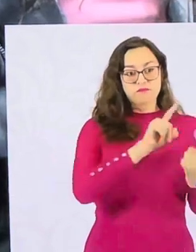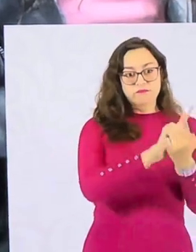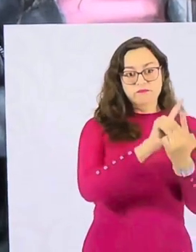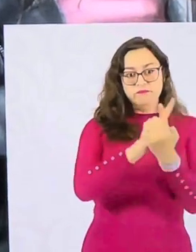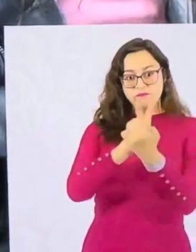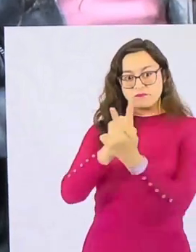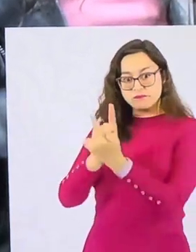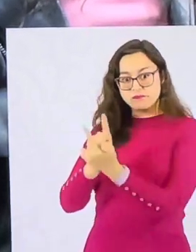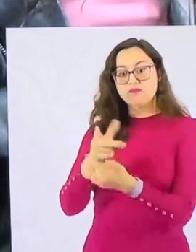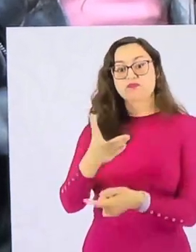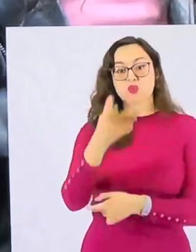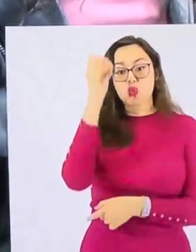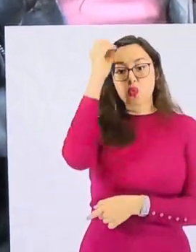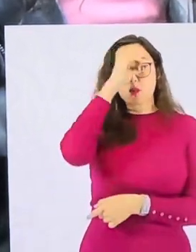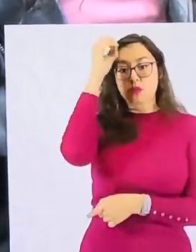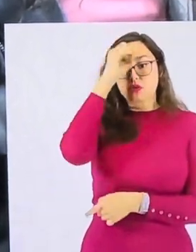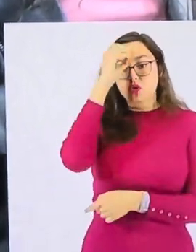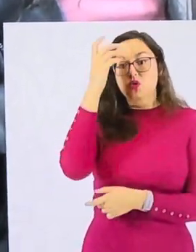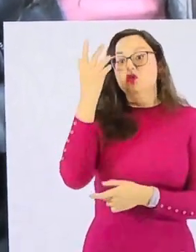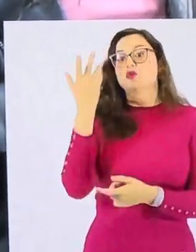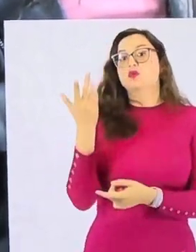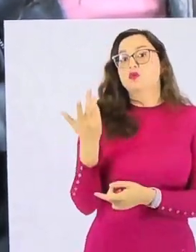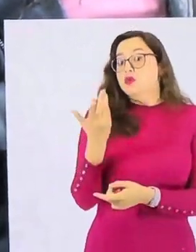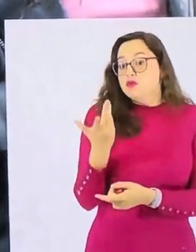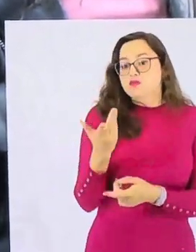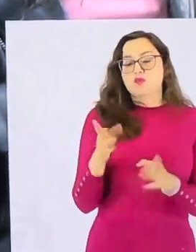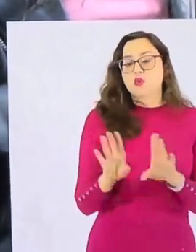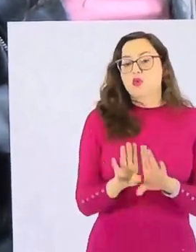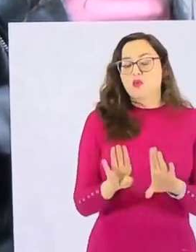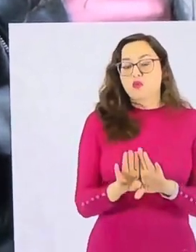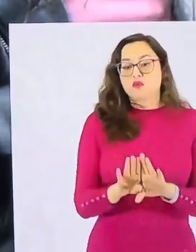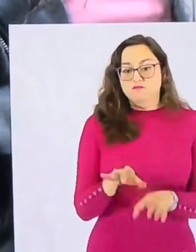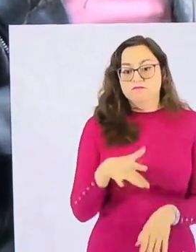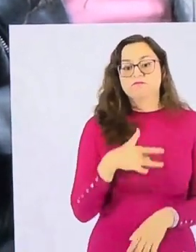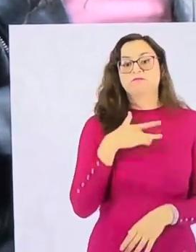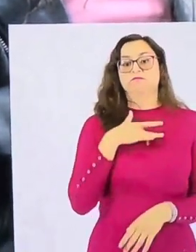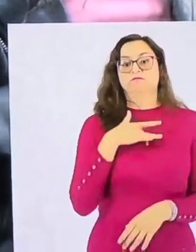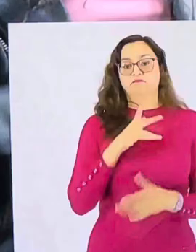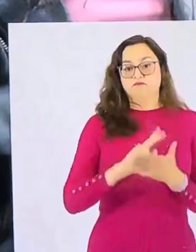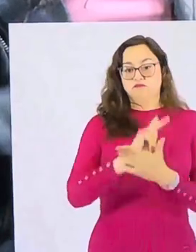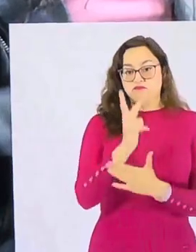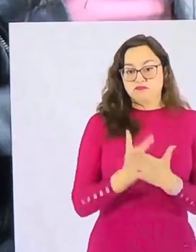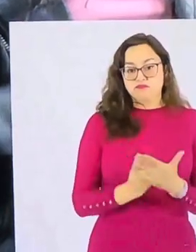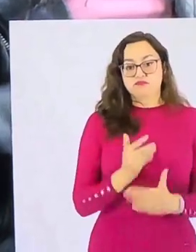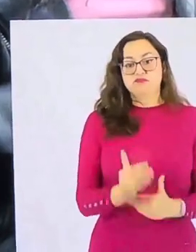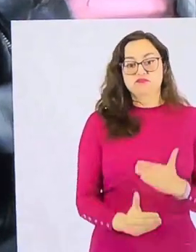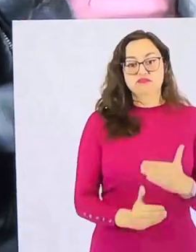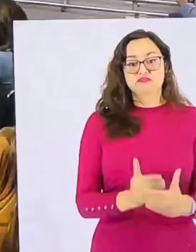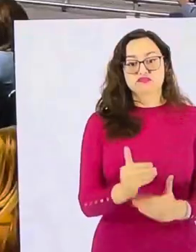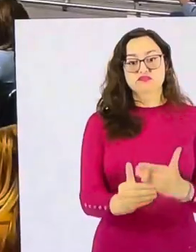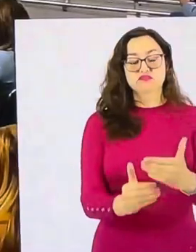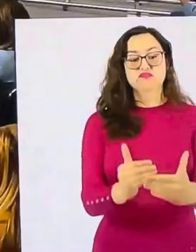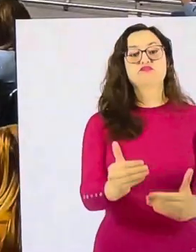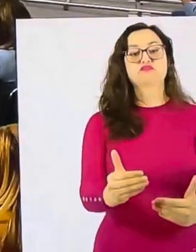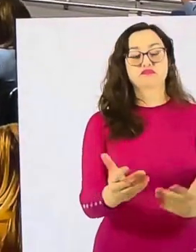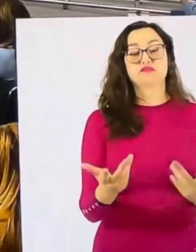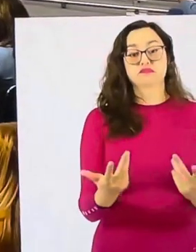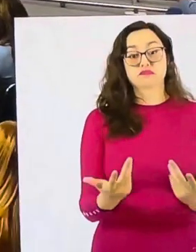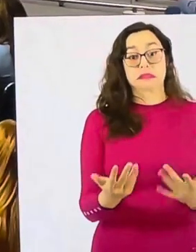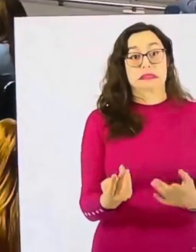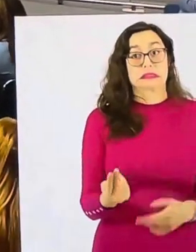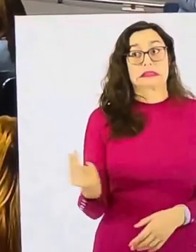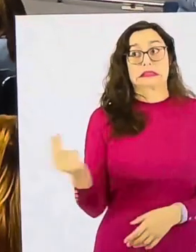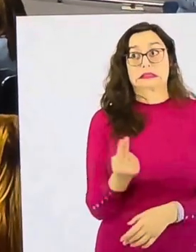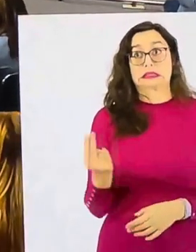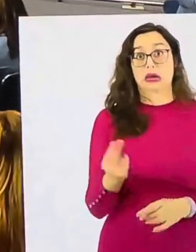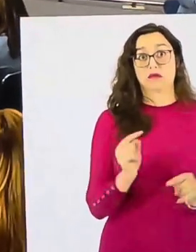mesa. También su opinión, conocer cómo desde su óptica avanza este programa que pues es muy necesario en